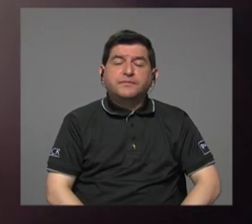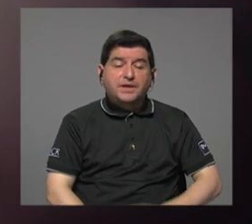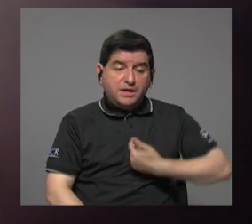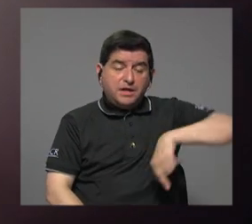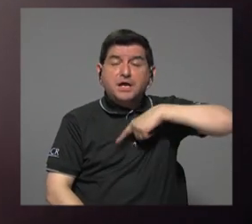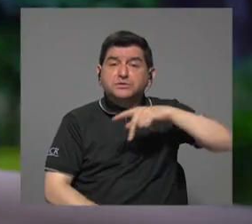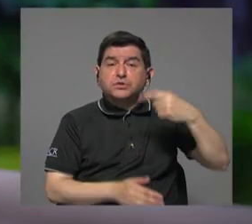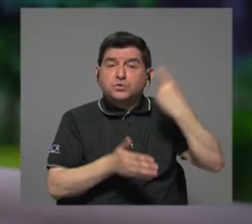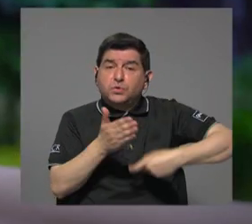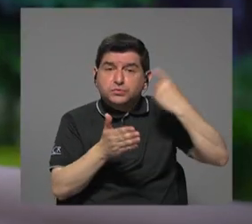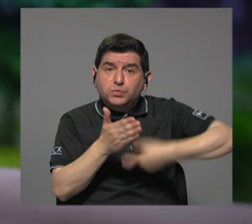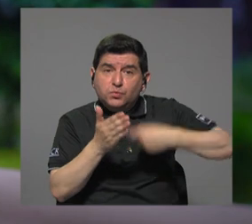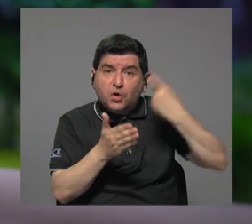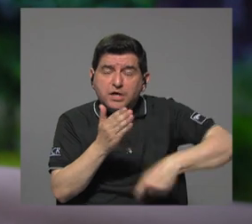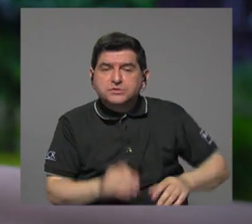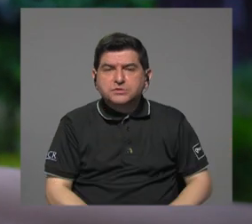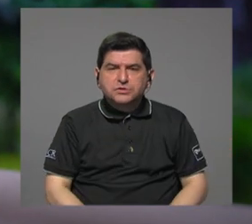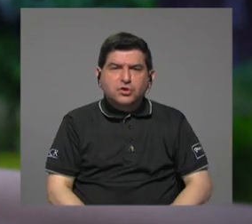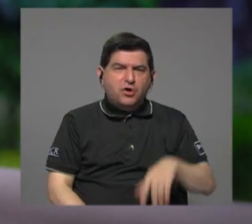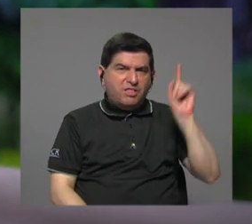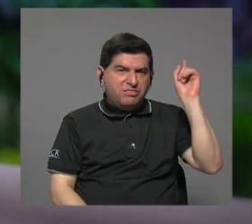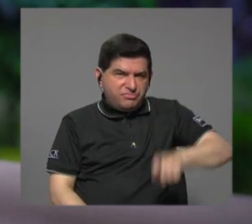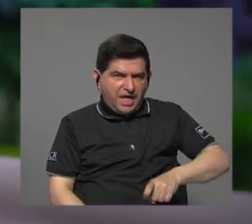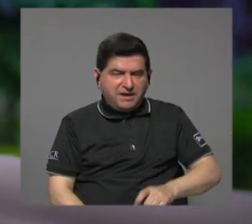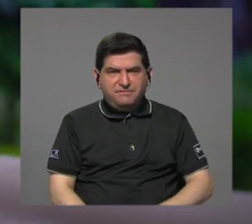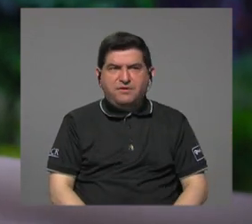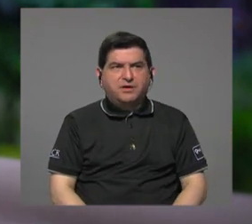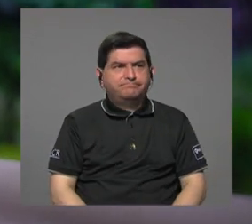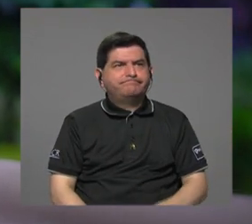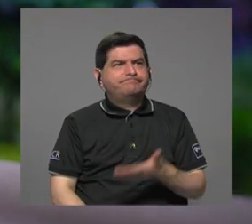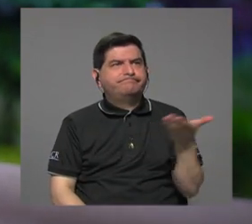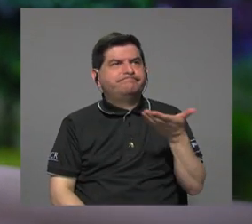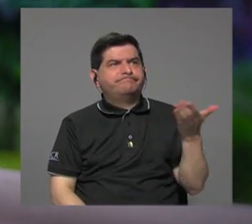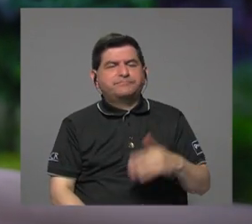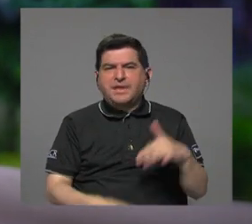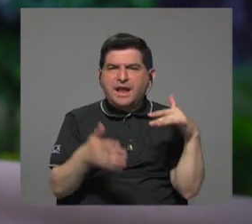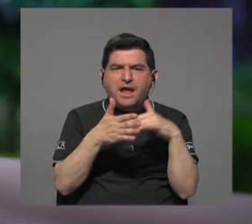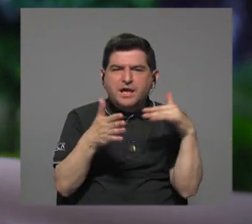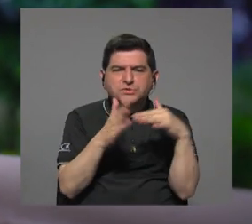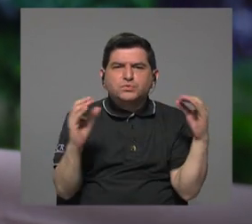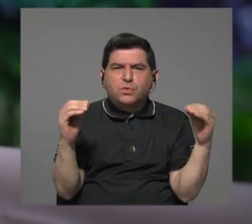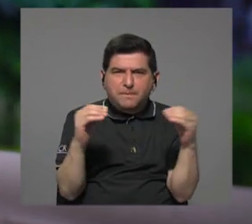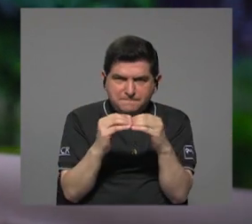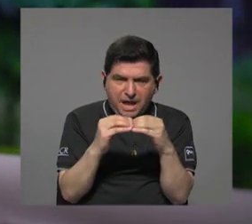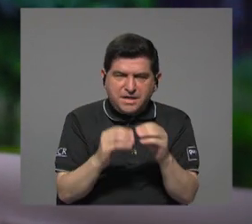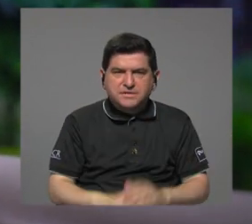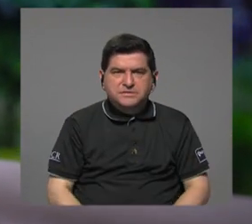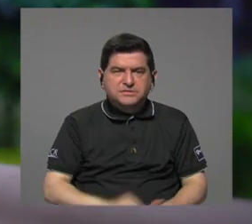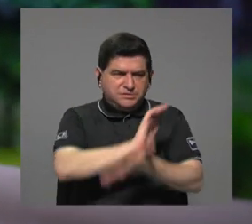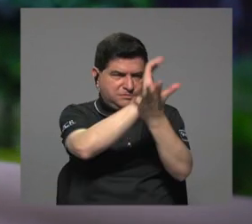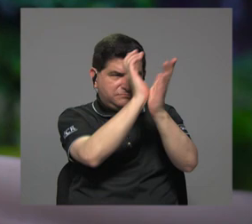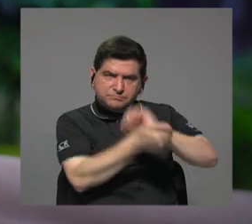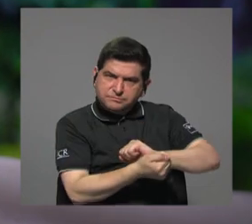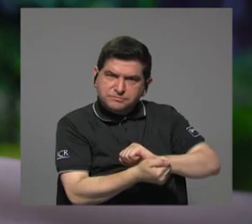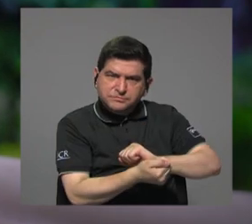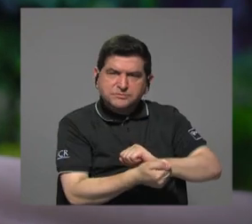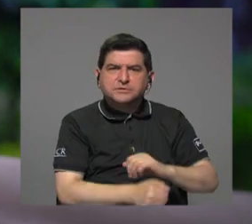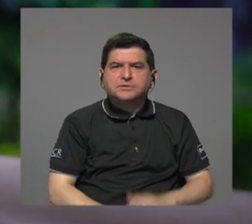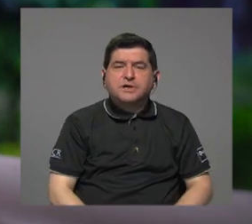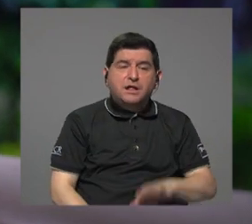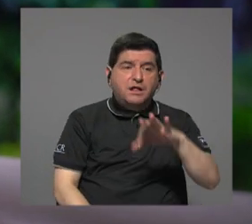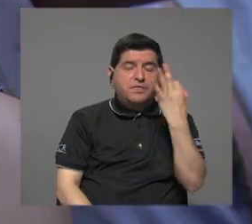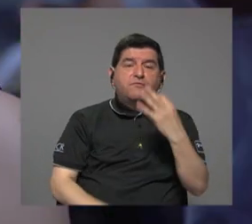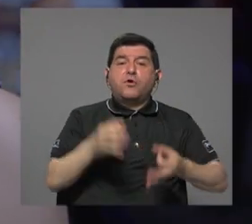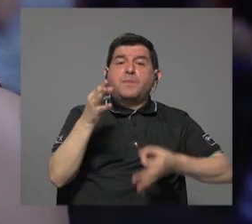impuestos verdad deberían de como estudiarlo más y modificarlo de